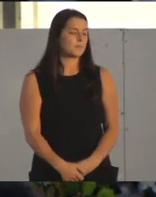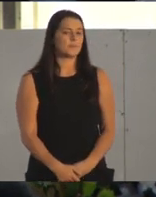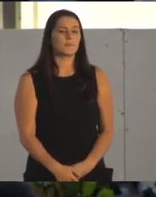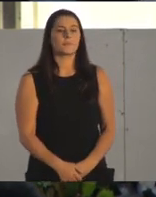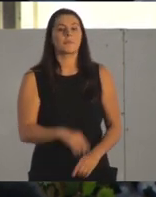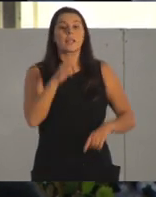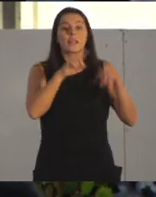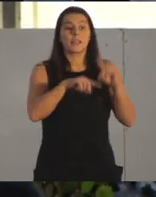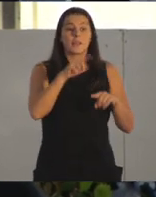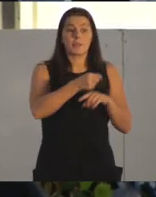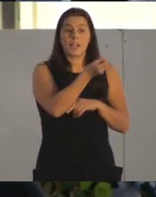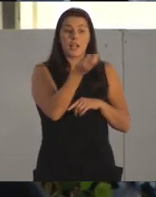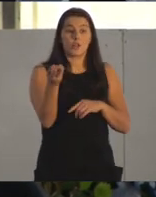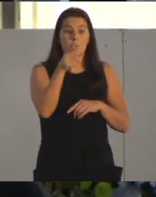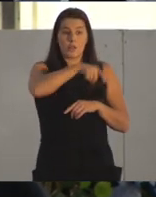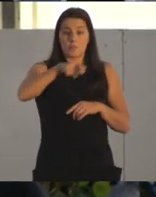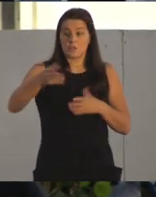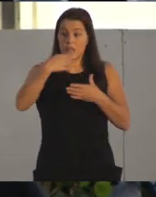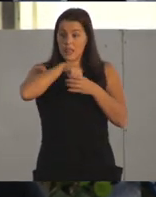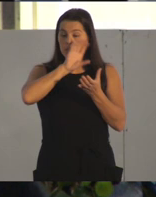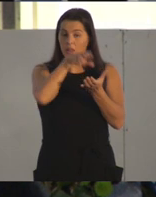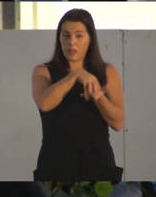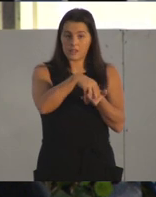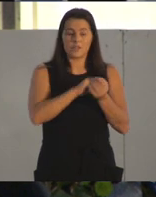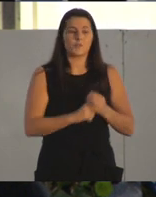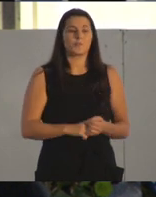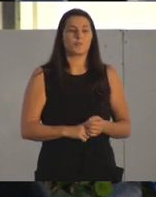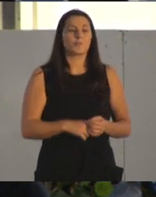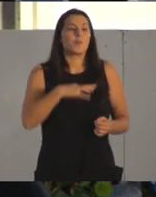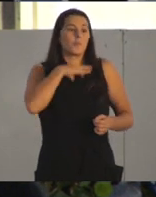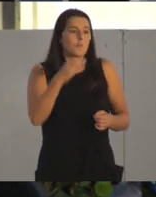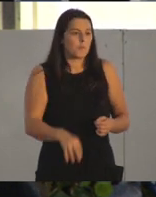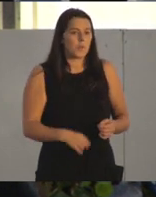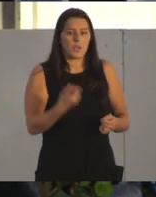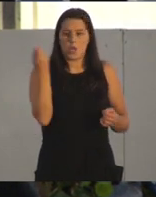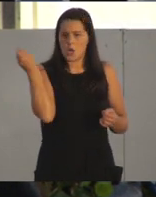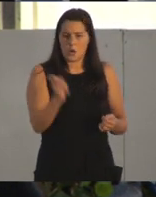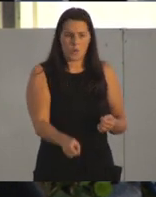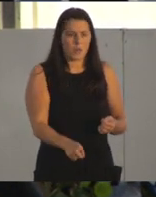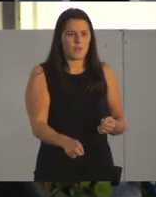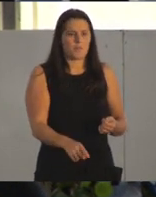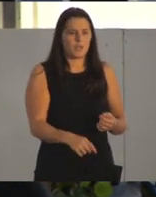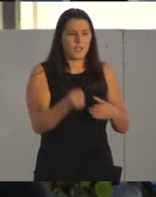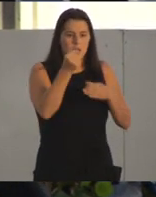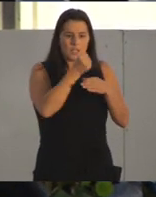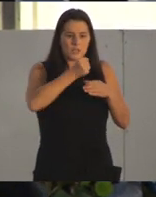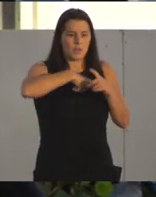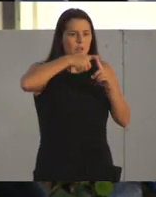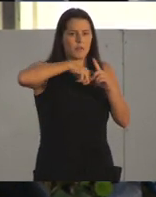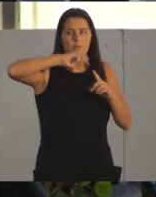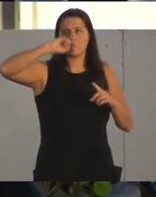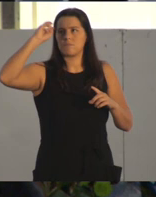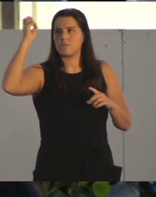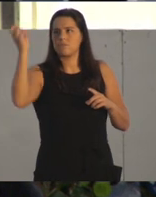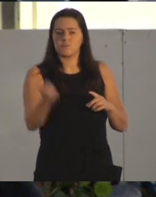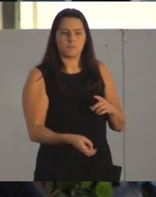Dependiendo del número de usuarios del centro, pues es posible que no necesitéis 10 niveles de texturizados como necesitamos nosotros.